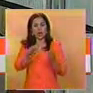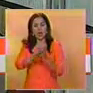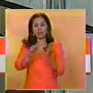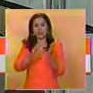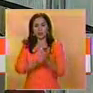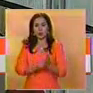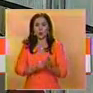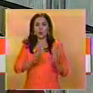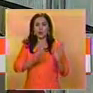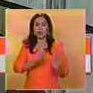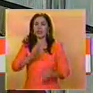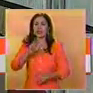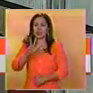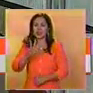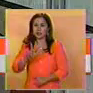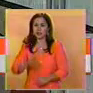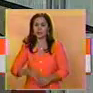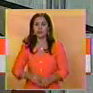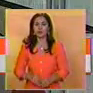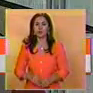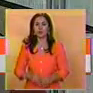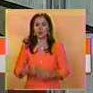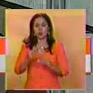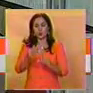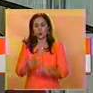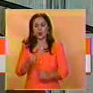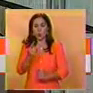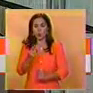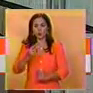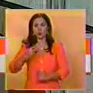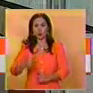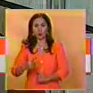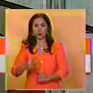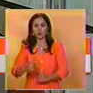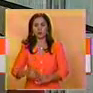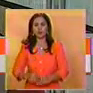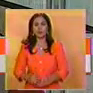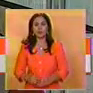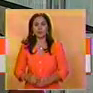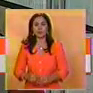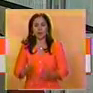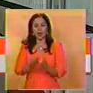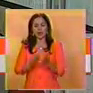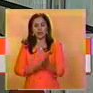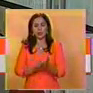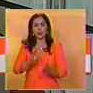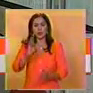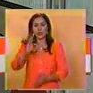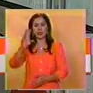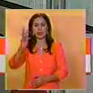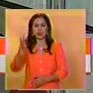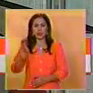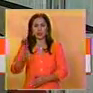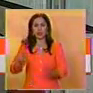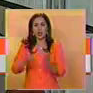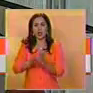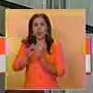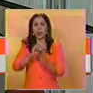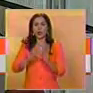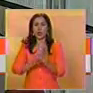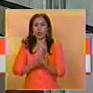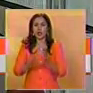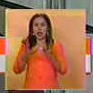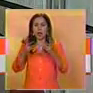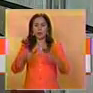artículo 63 y los numerales 1 y 2, del artículo 76 de la Ley Orgánica